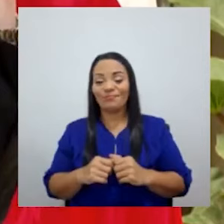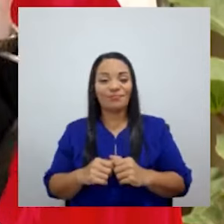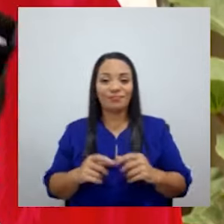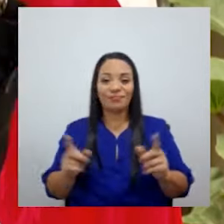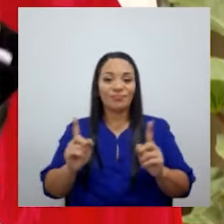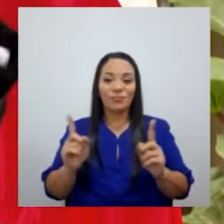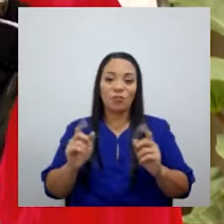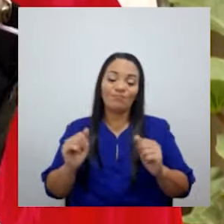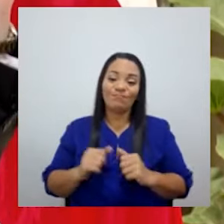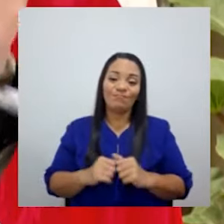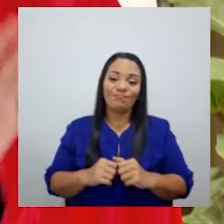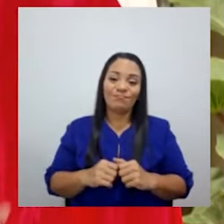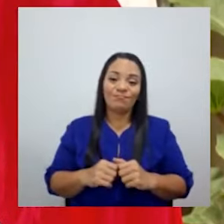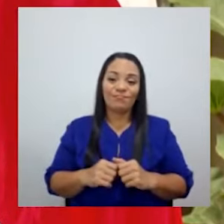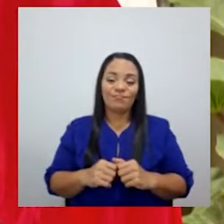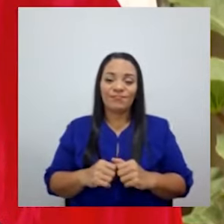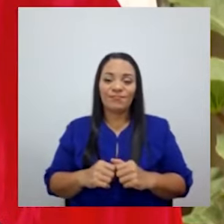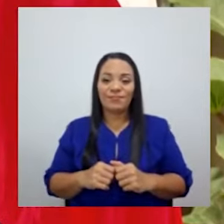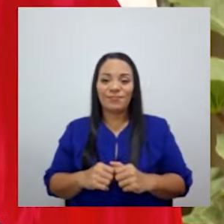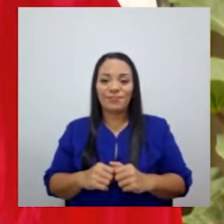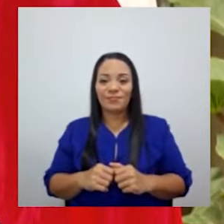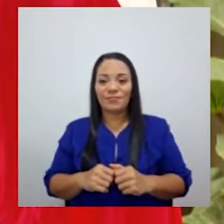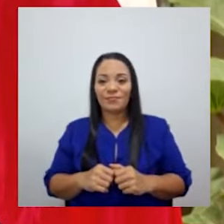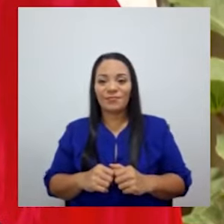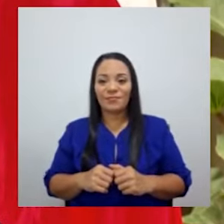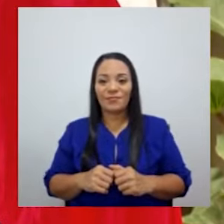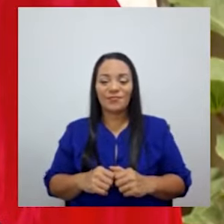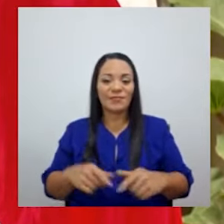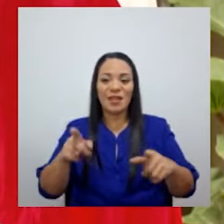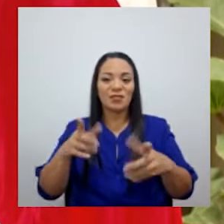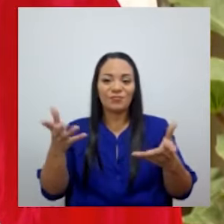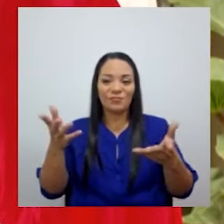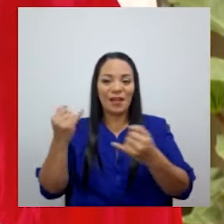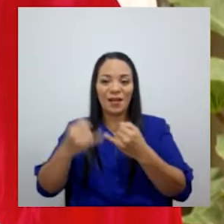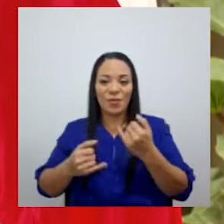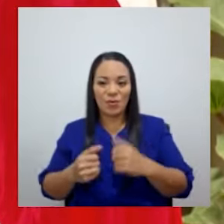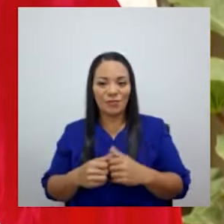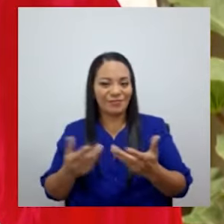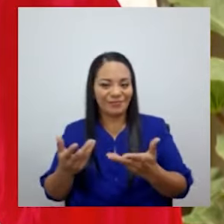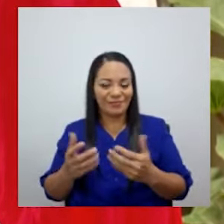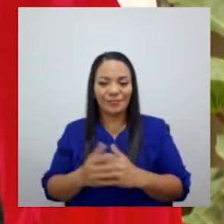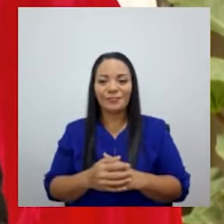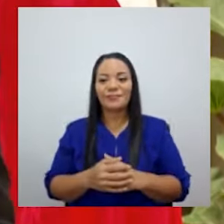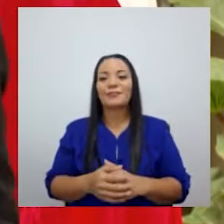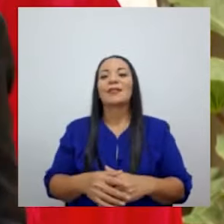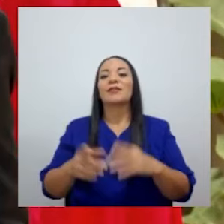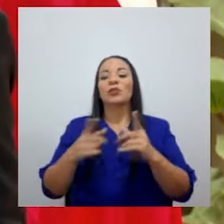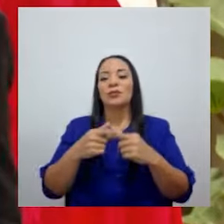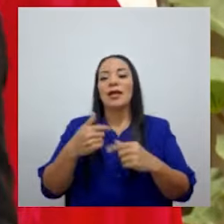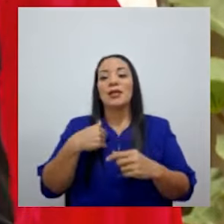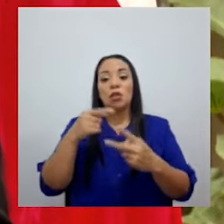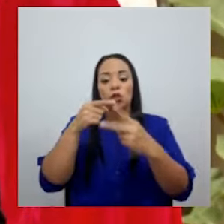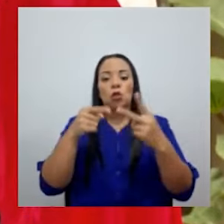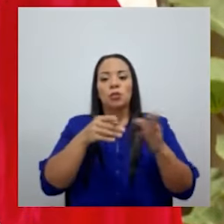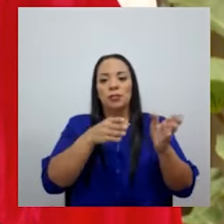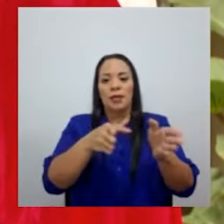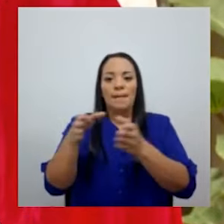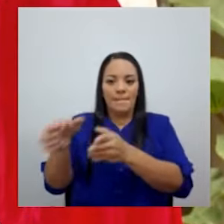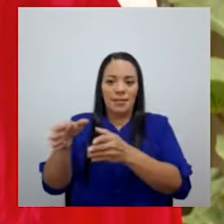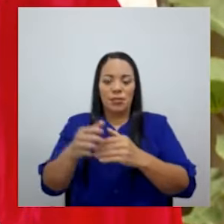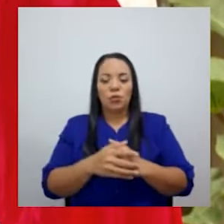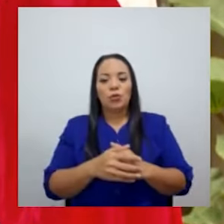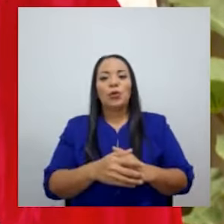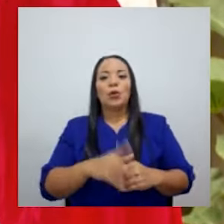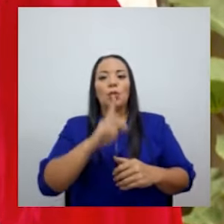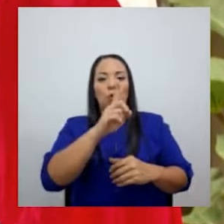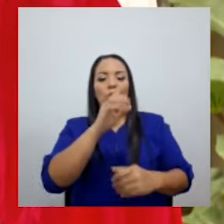No, porque ahí, eso se acabó. Entonces, tenemos dos caminos. Ya el